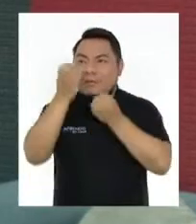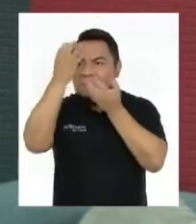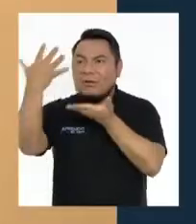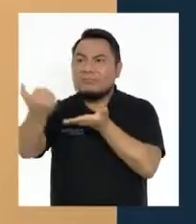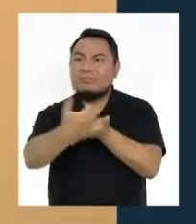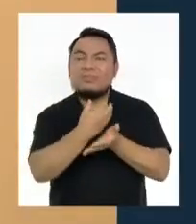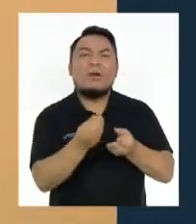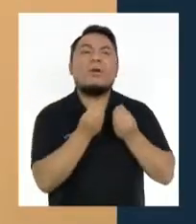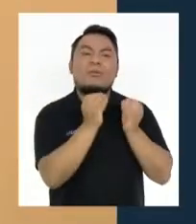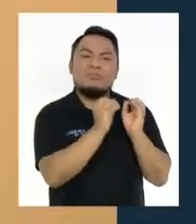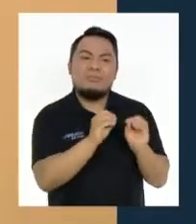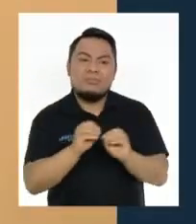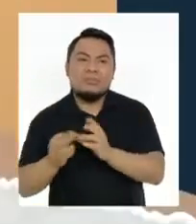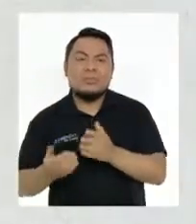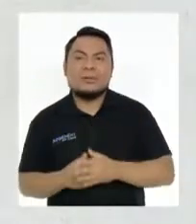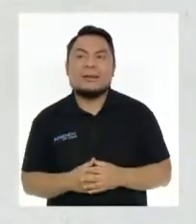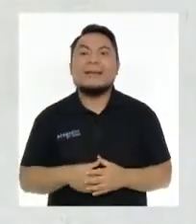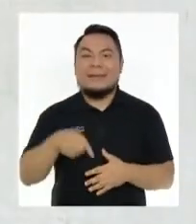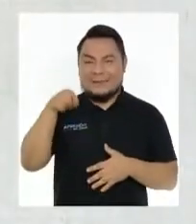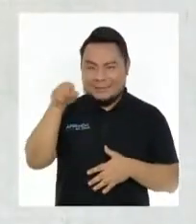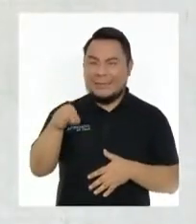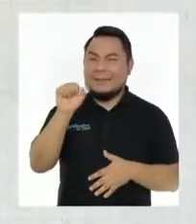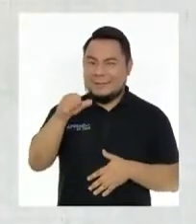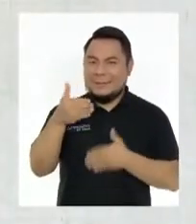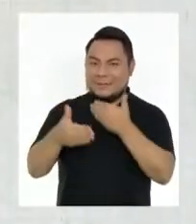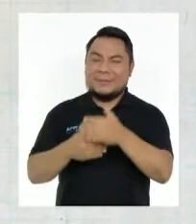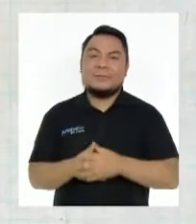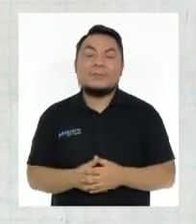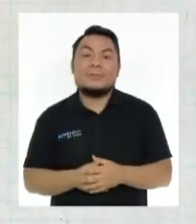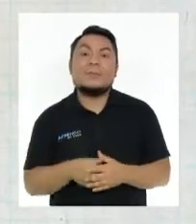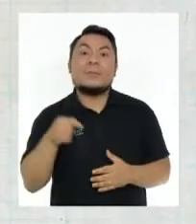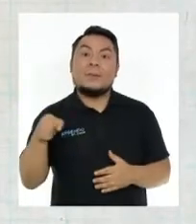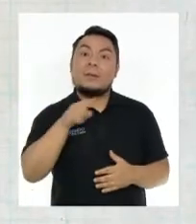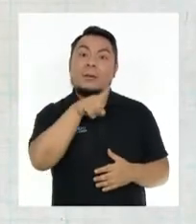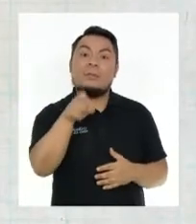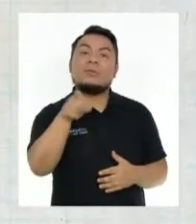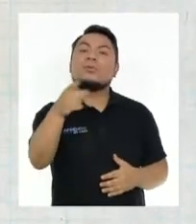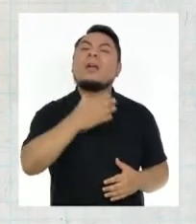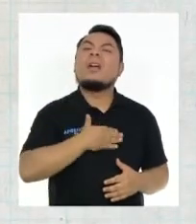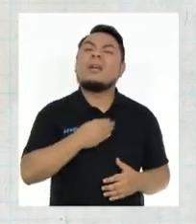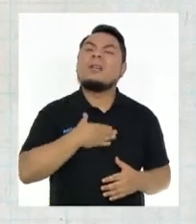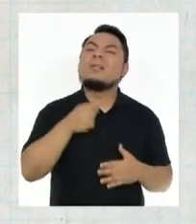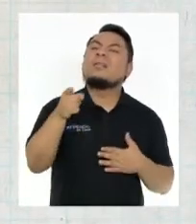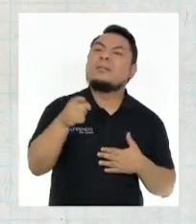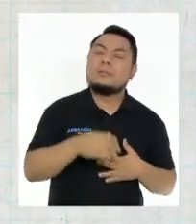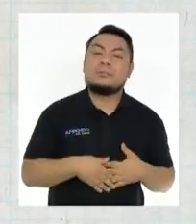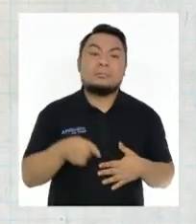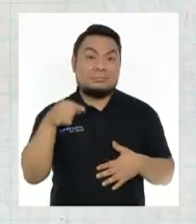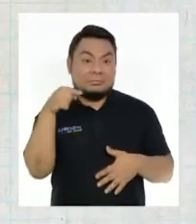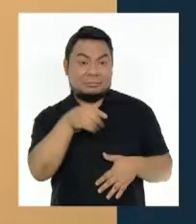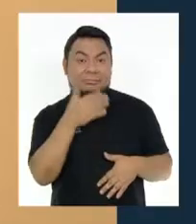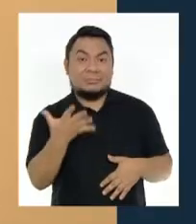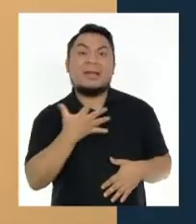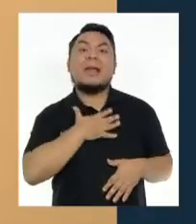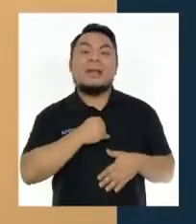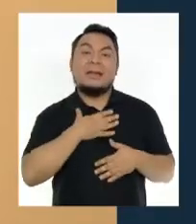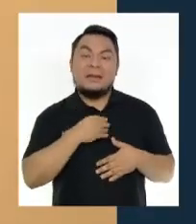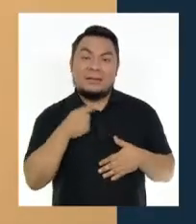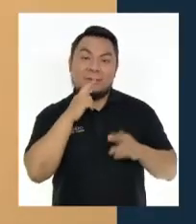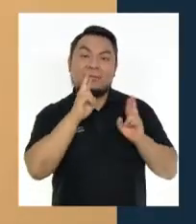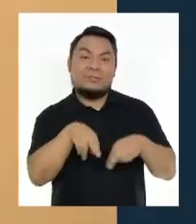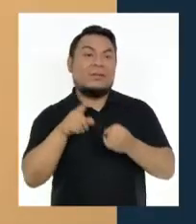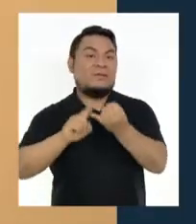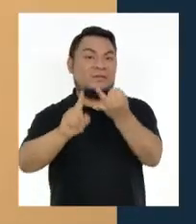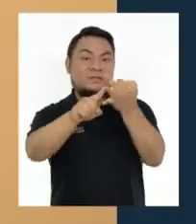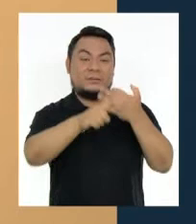encuesta. A eso vamos. Si la pregunta es ¿qué edad tiene?, la variable es la edad. Sabemos